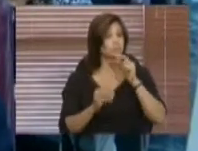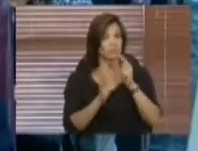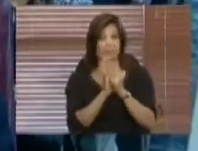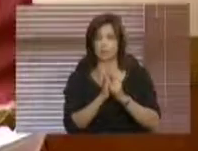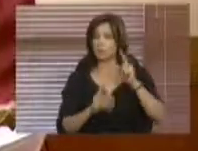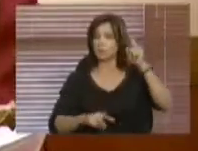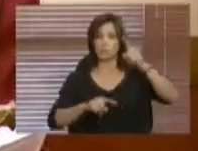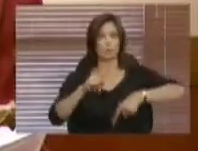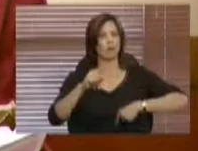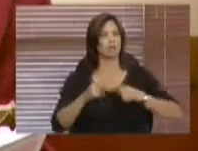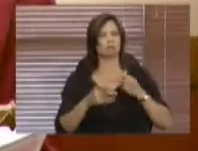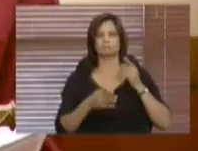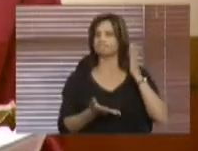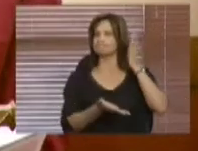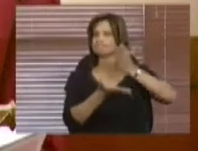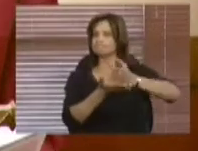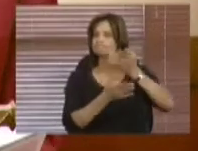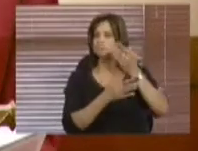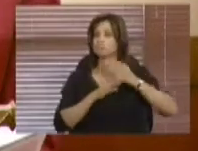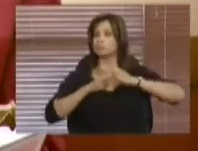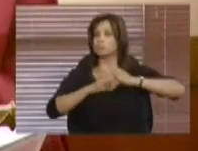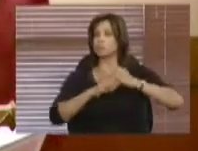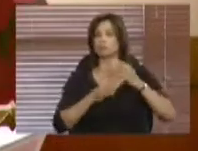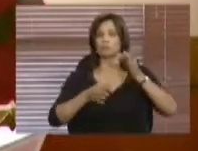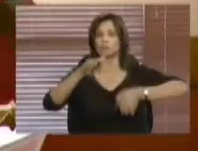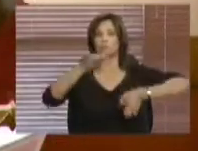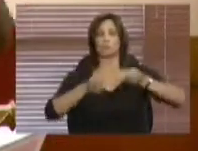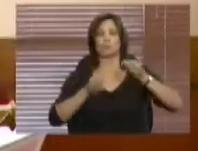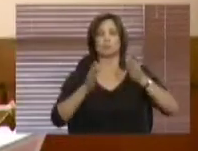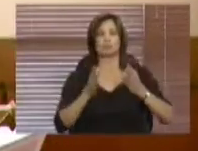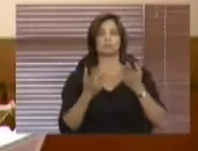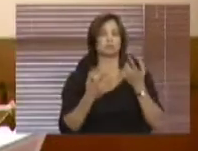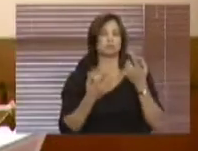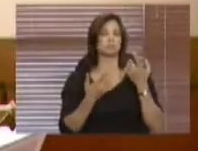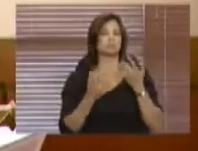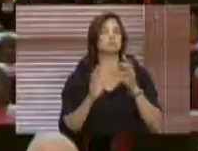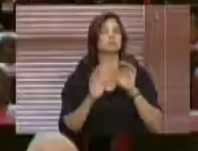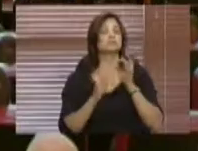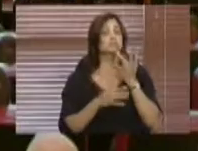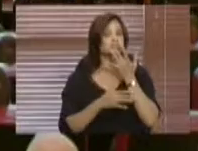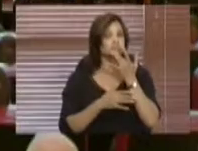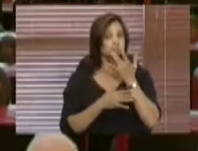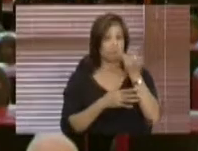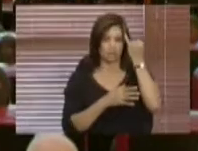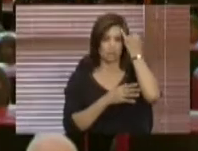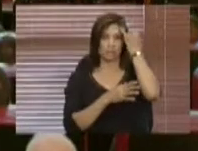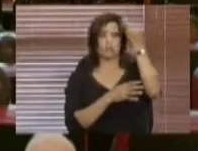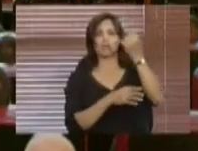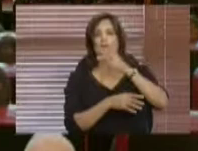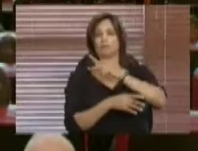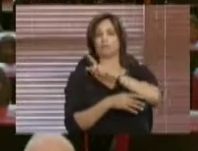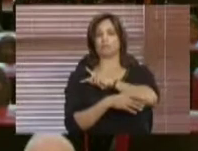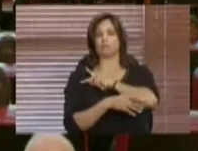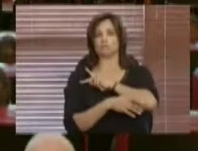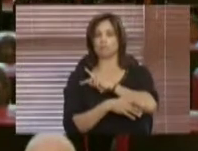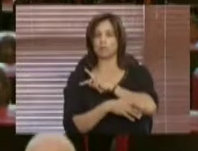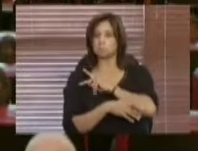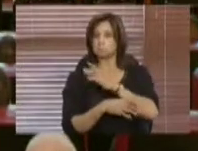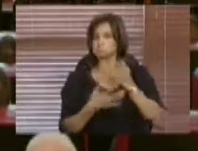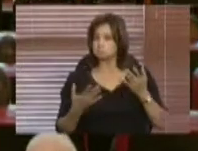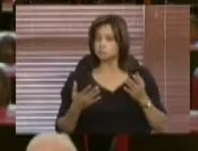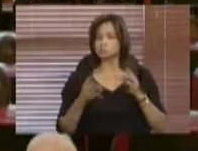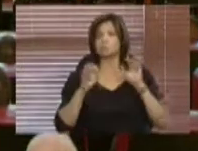impedir legítimamente que un juez tenga su correspondiente ideología política. Lo que